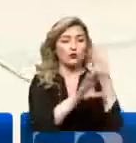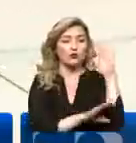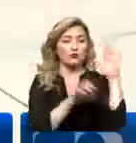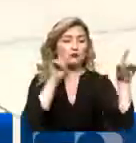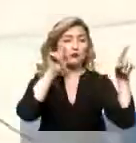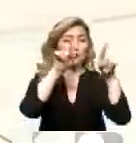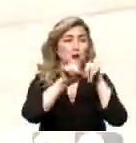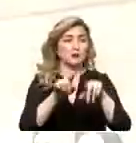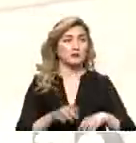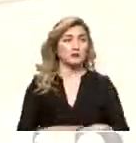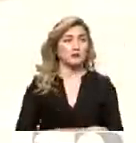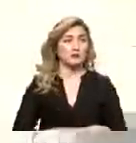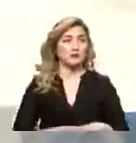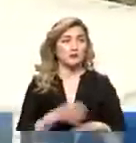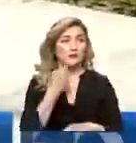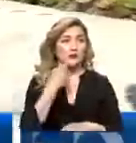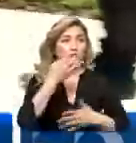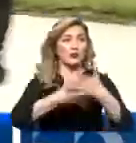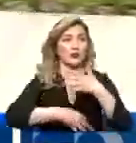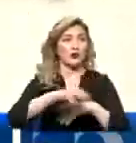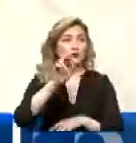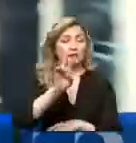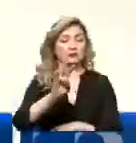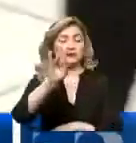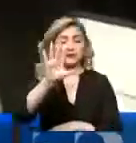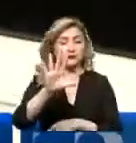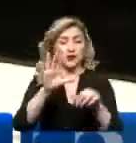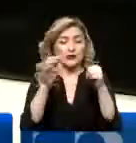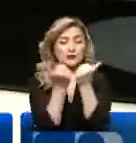Constitución. Peña dice que hasta el momento 75